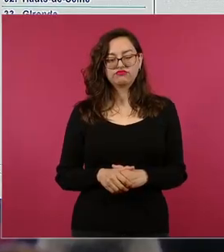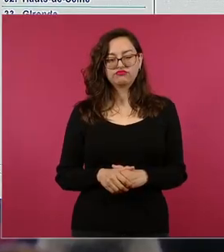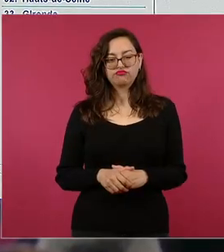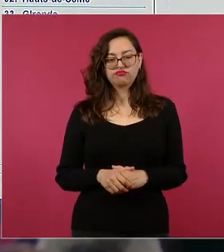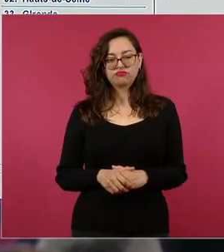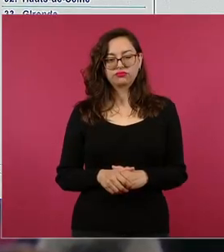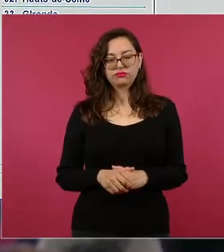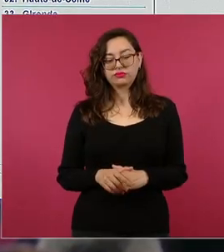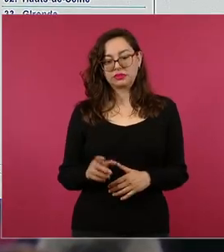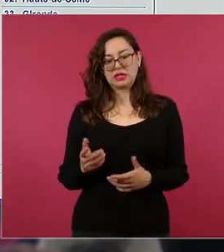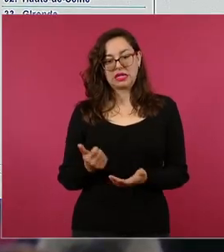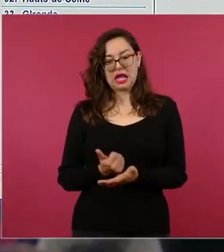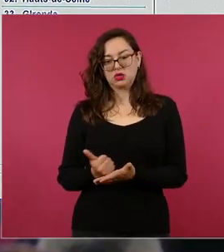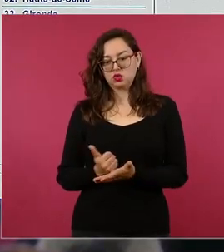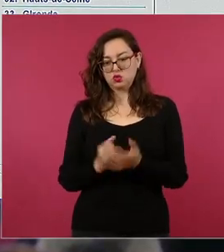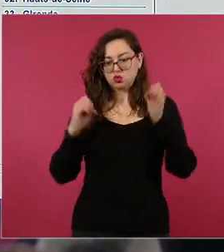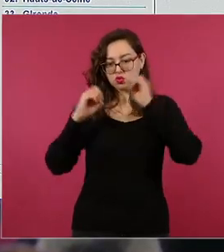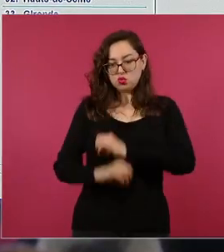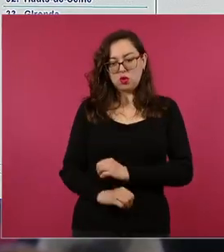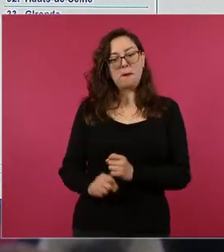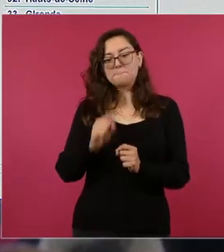Derecha, igual que esto.